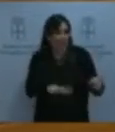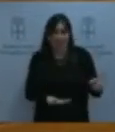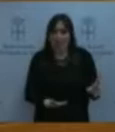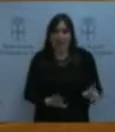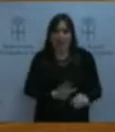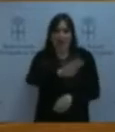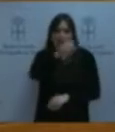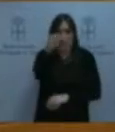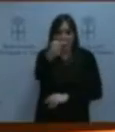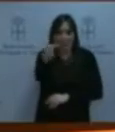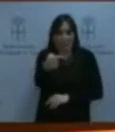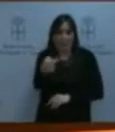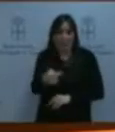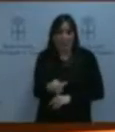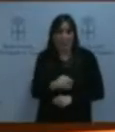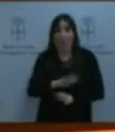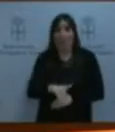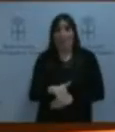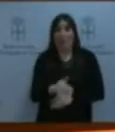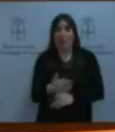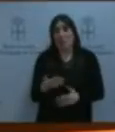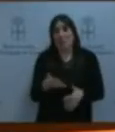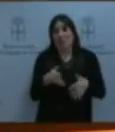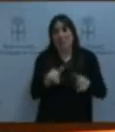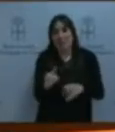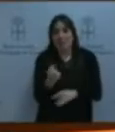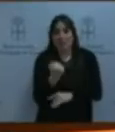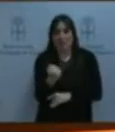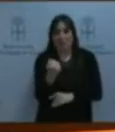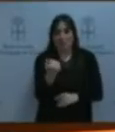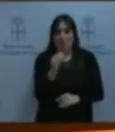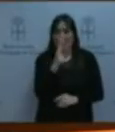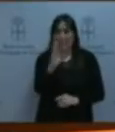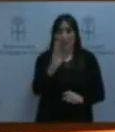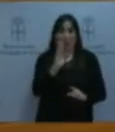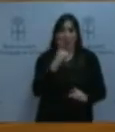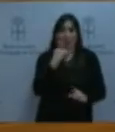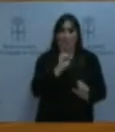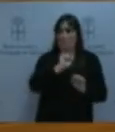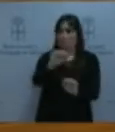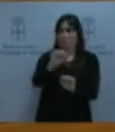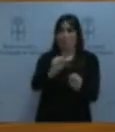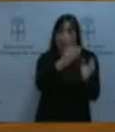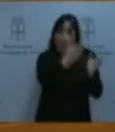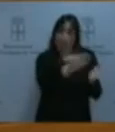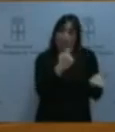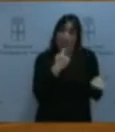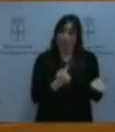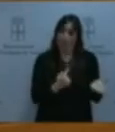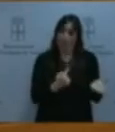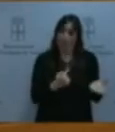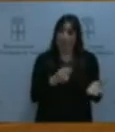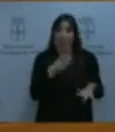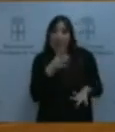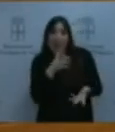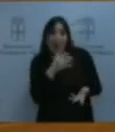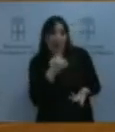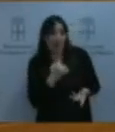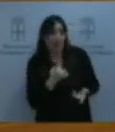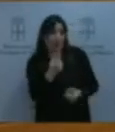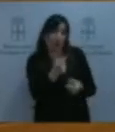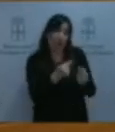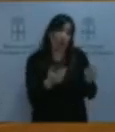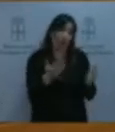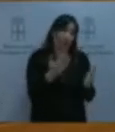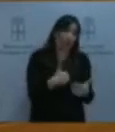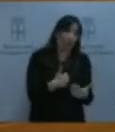analizarlo, sino rechazarlo casi de frente. Eso lo decía usted, y ahora dice, oiga, es que al no haber presupuesto, claro, hay menos recursos, hay cosas